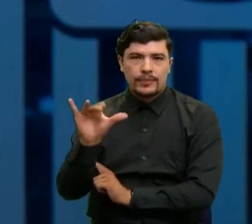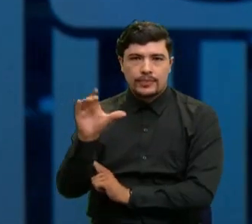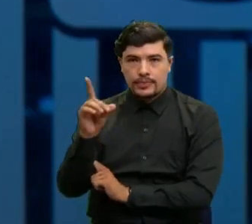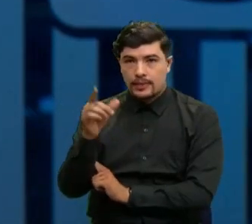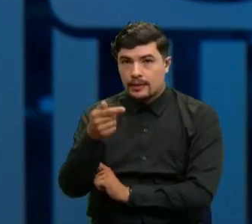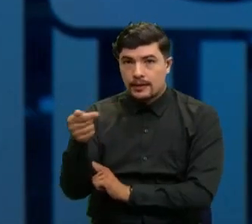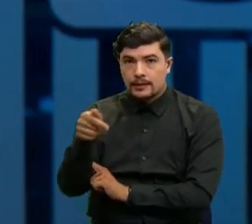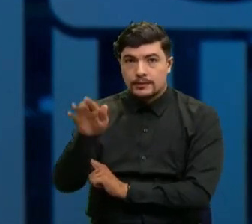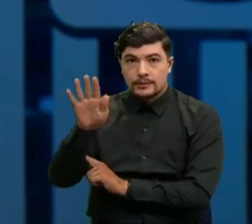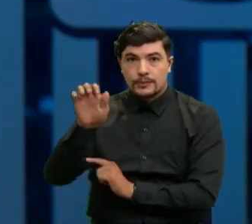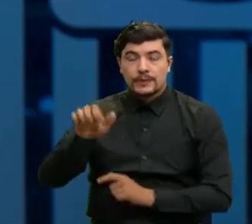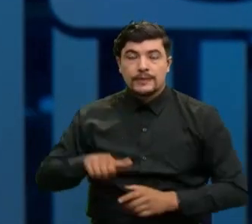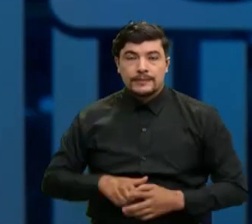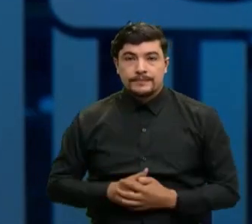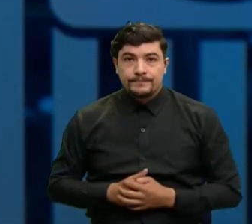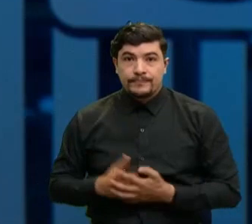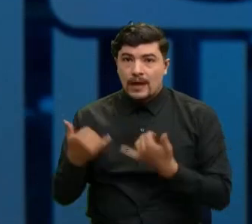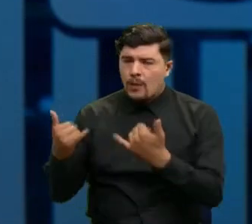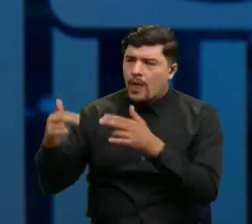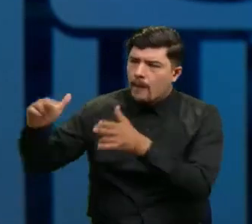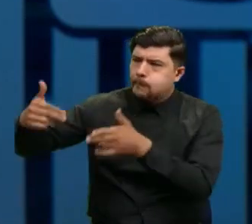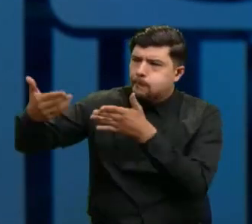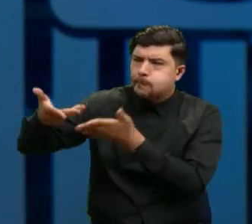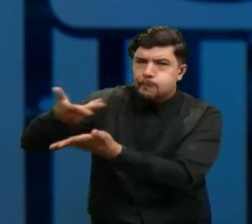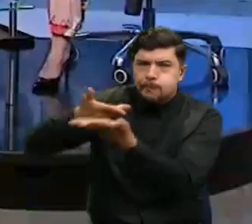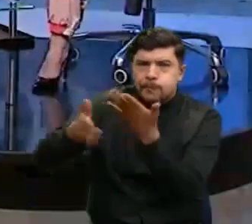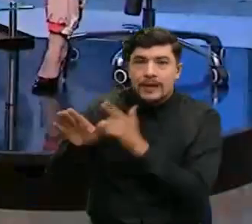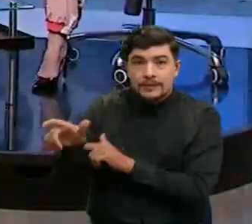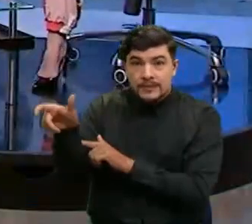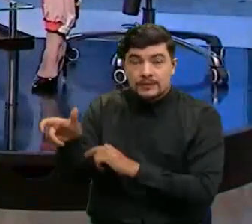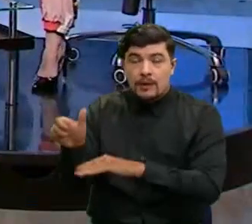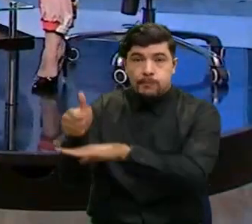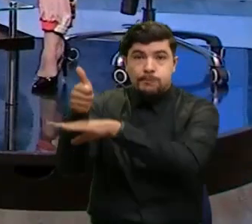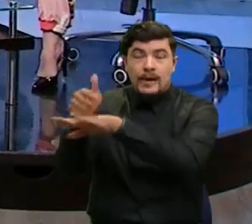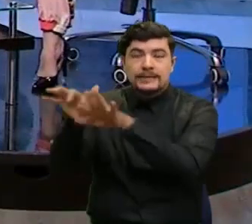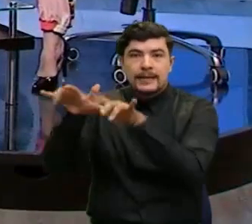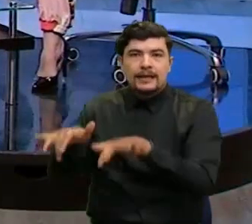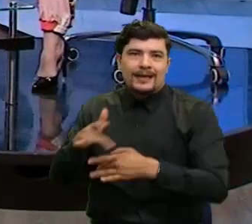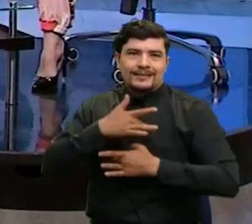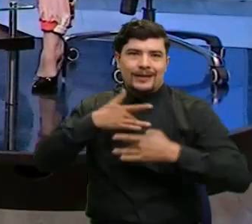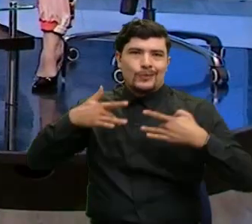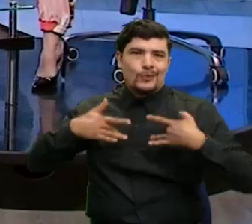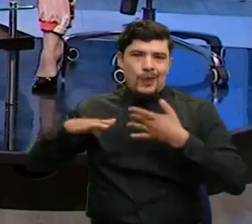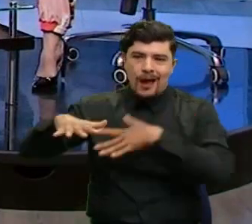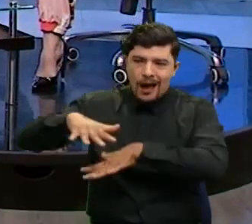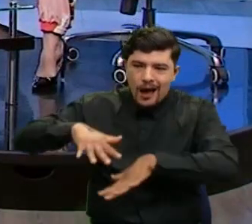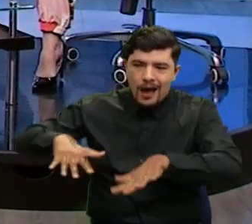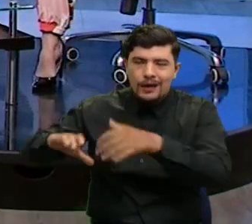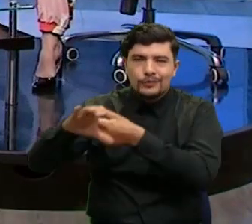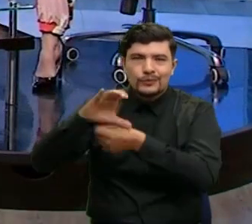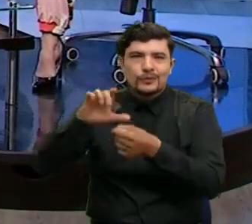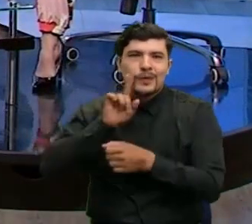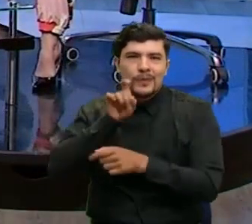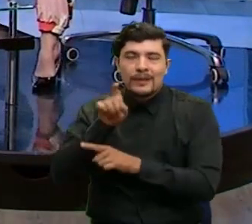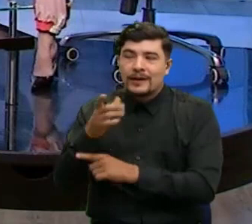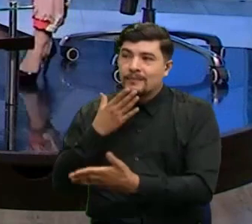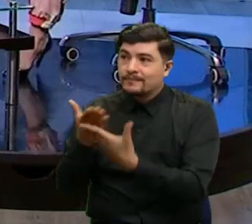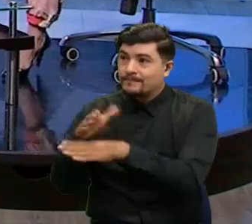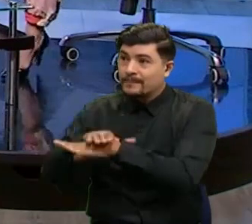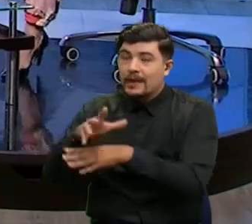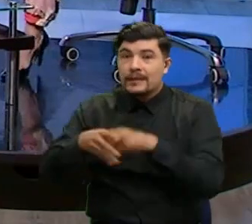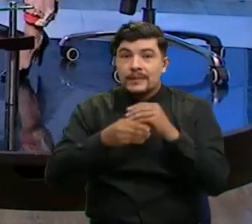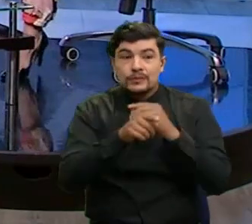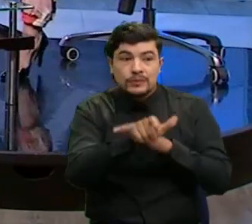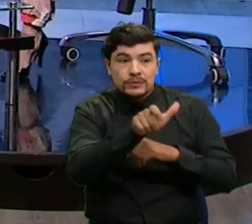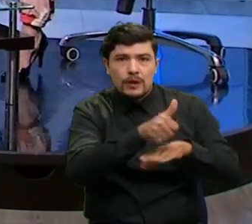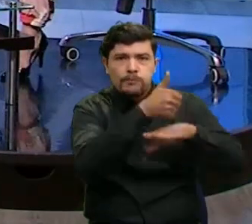el secretario de Salud de Bucaramanga, Juan José Rey, a quien saludamos en la tarde de hoy, y también nos acompaña Felipe González, quien